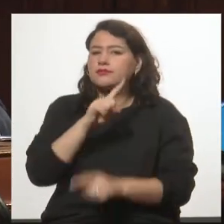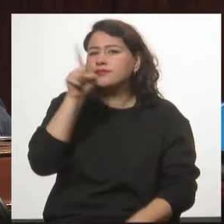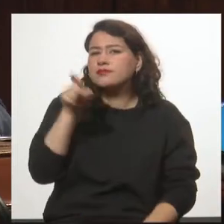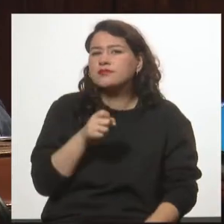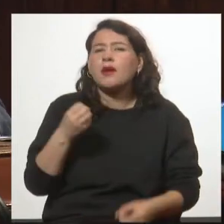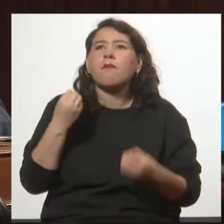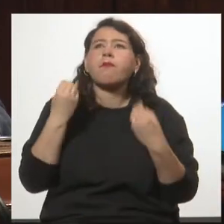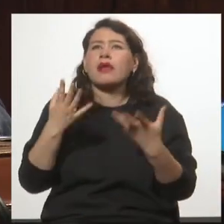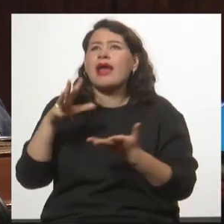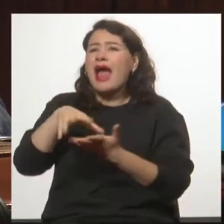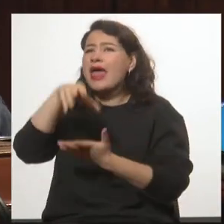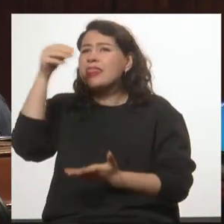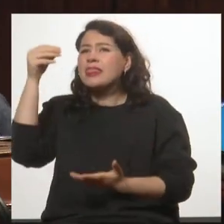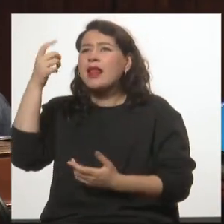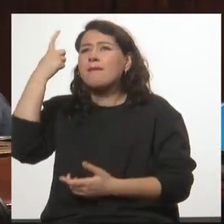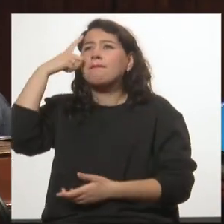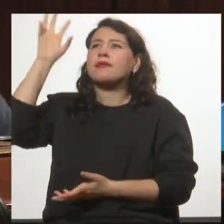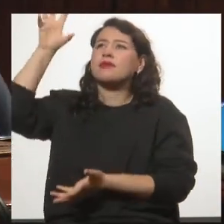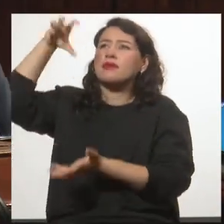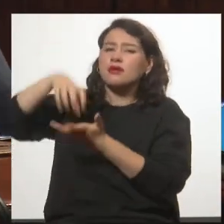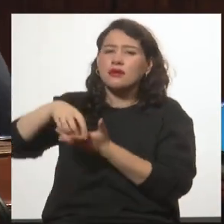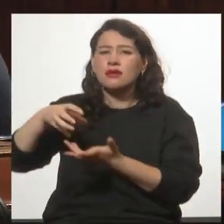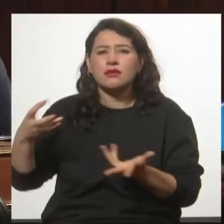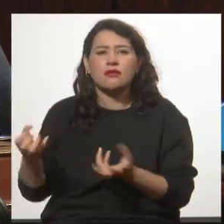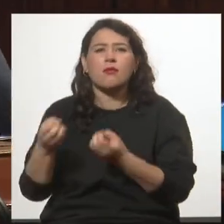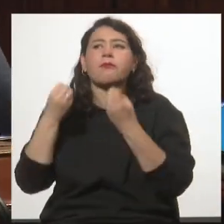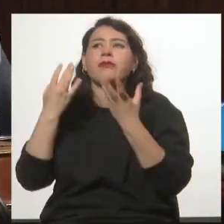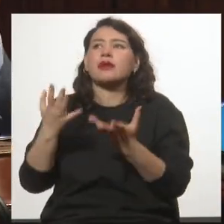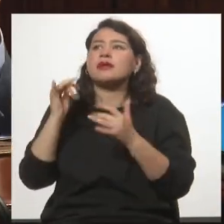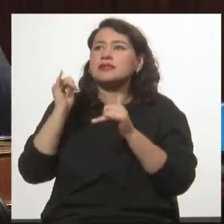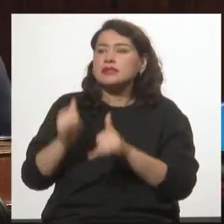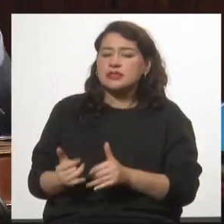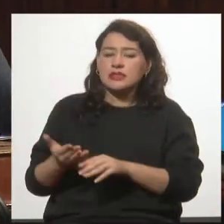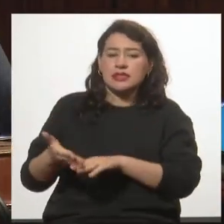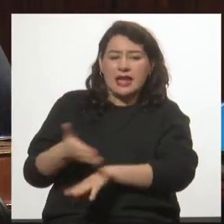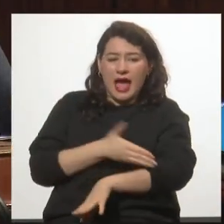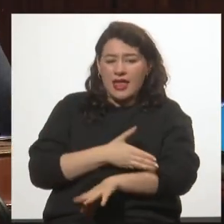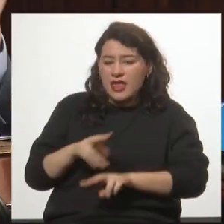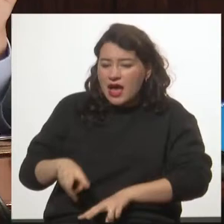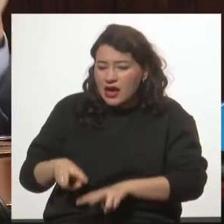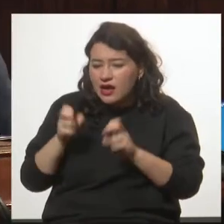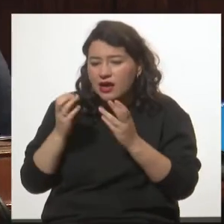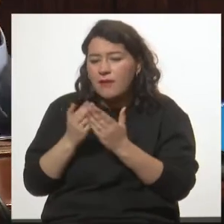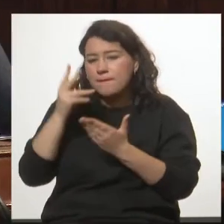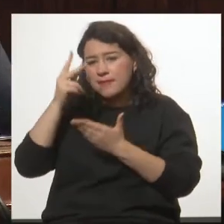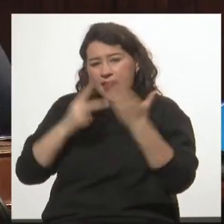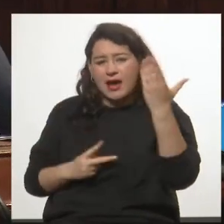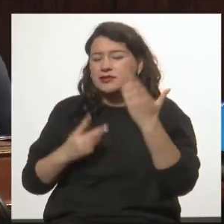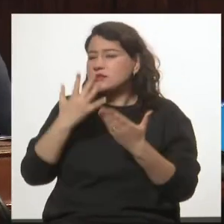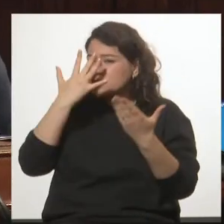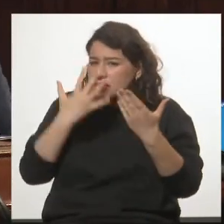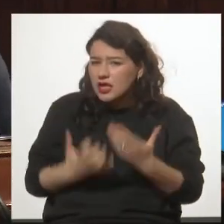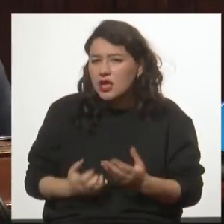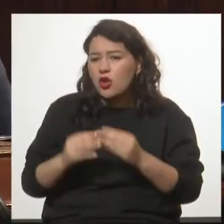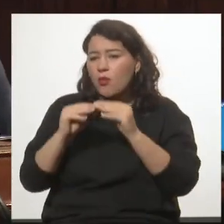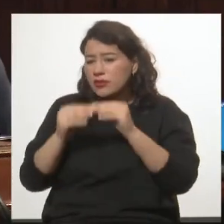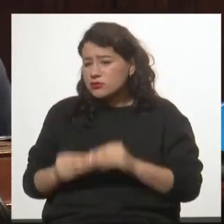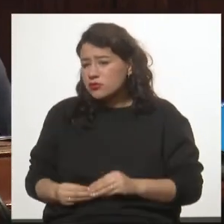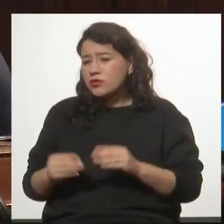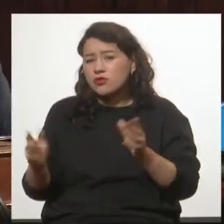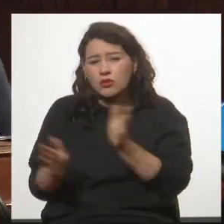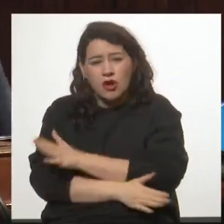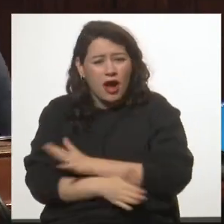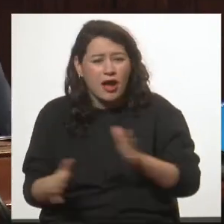metió ante él en este emprendimiento porque lo hizo sin estudios previos y un plan de negocios serios sin presupuesto disponible